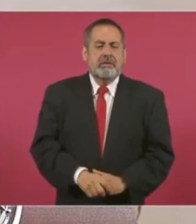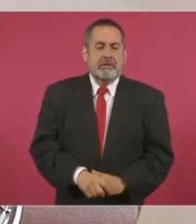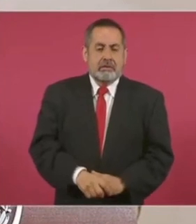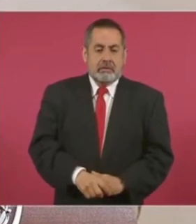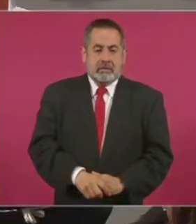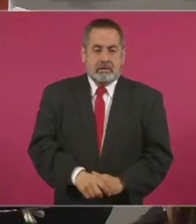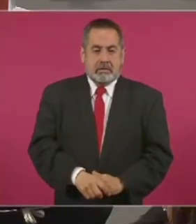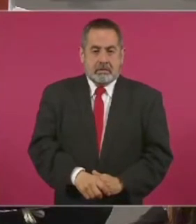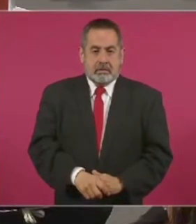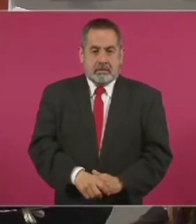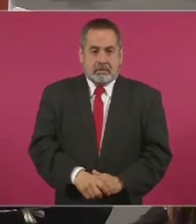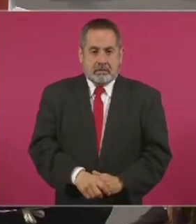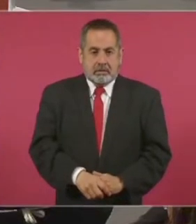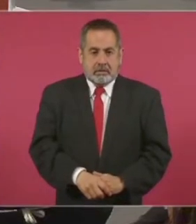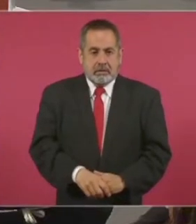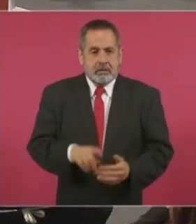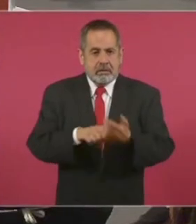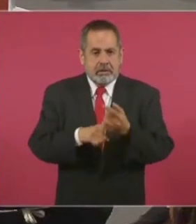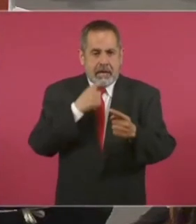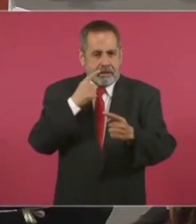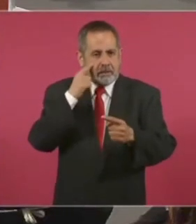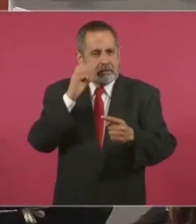Ah, ¿cómo no? El gasolinazo.